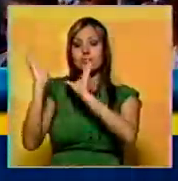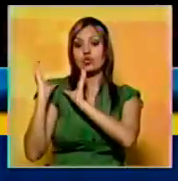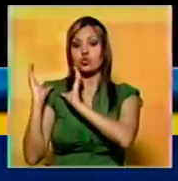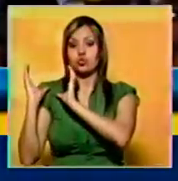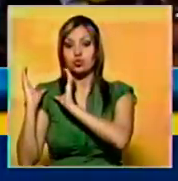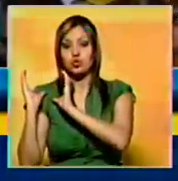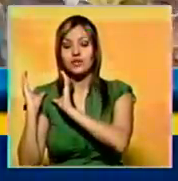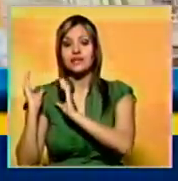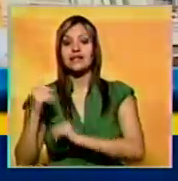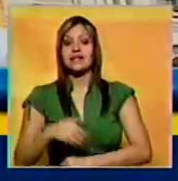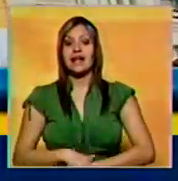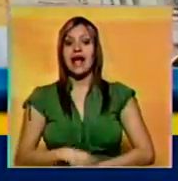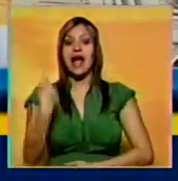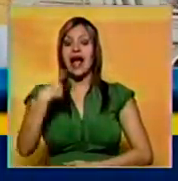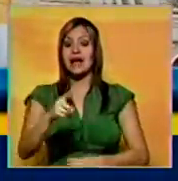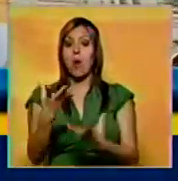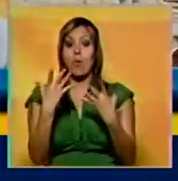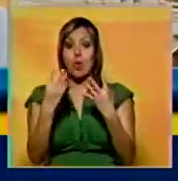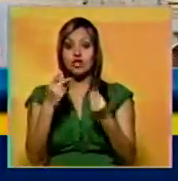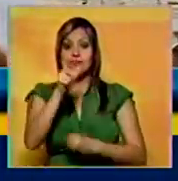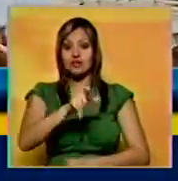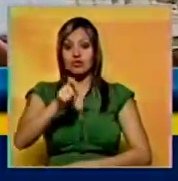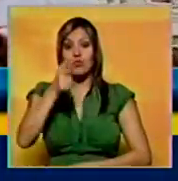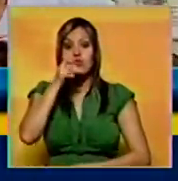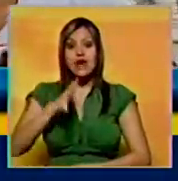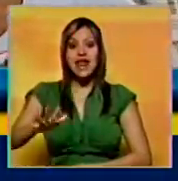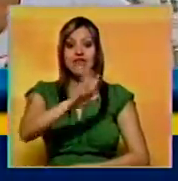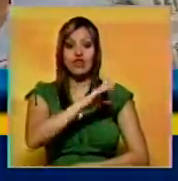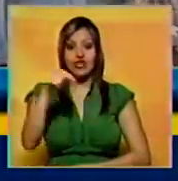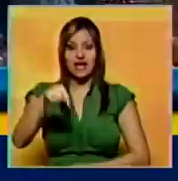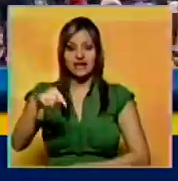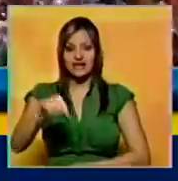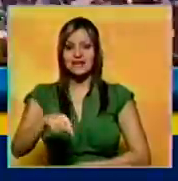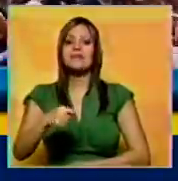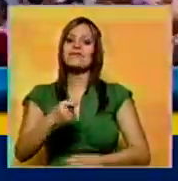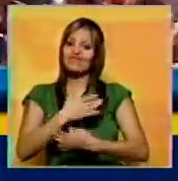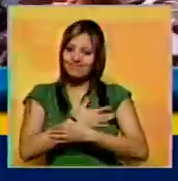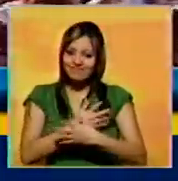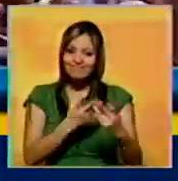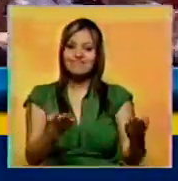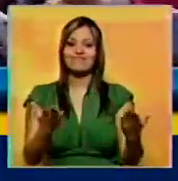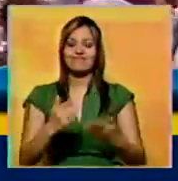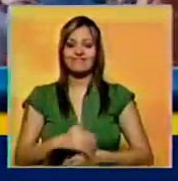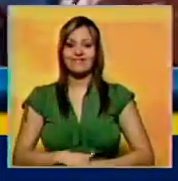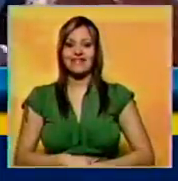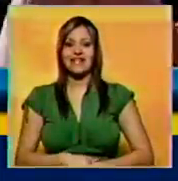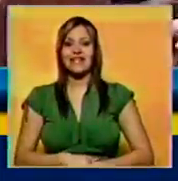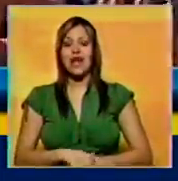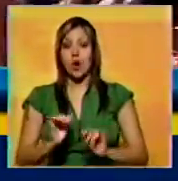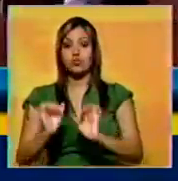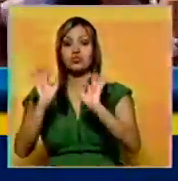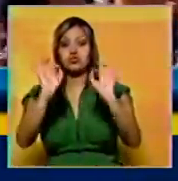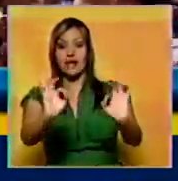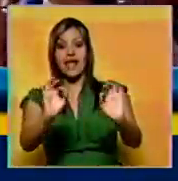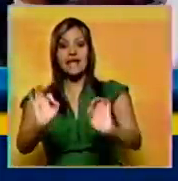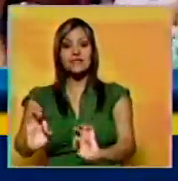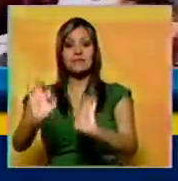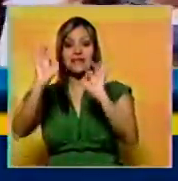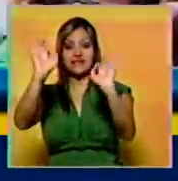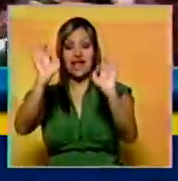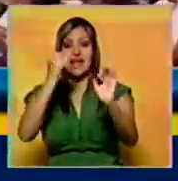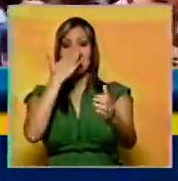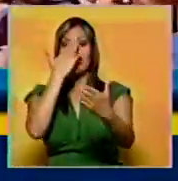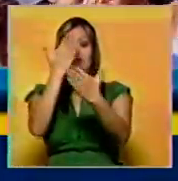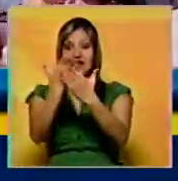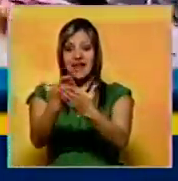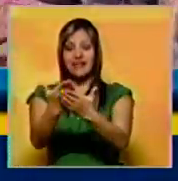salió y afuera una multitud en el pueblo de Santa Rosa la recibió fue colocada en el lugar privilegiado Frente al